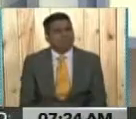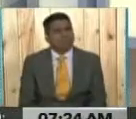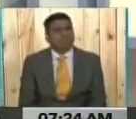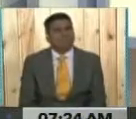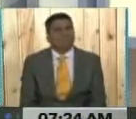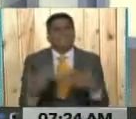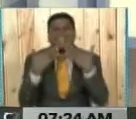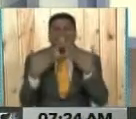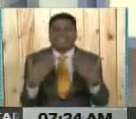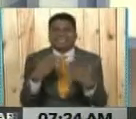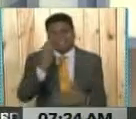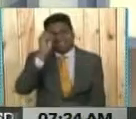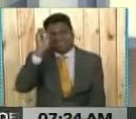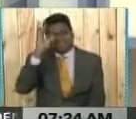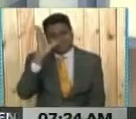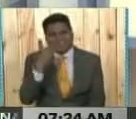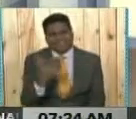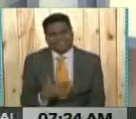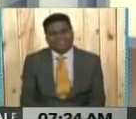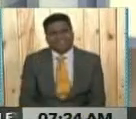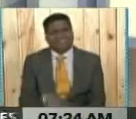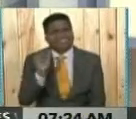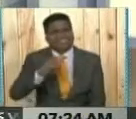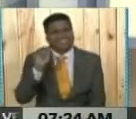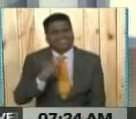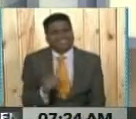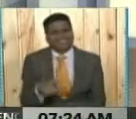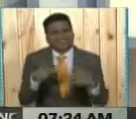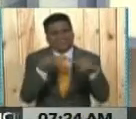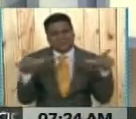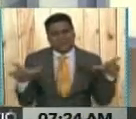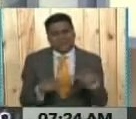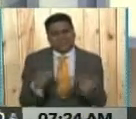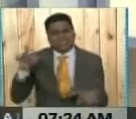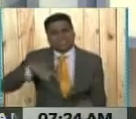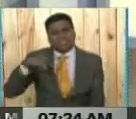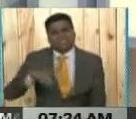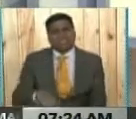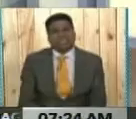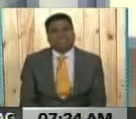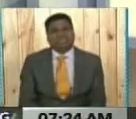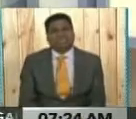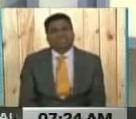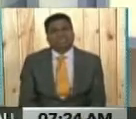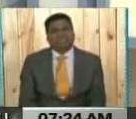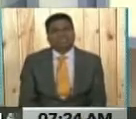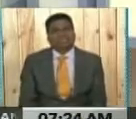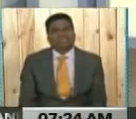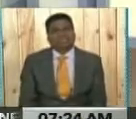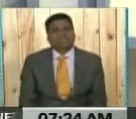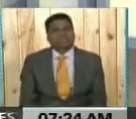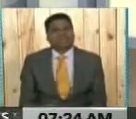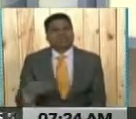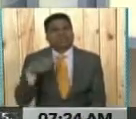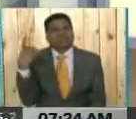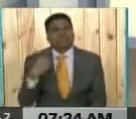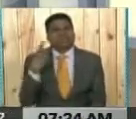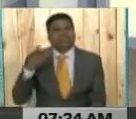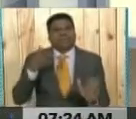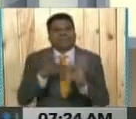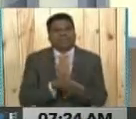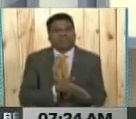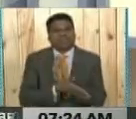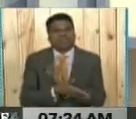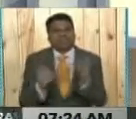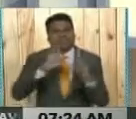Gracias, Barbie. Claro, es un espacio necesario para enterarnos no solo de lo que sucedió o lo que va a suceder en